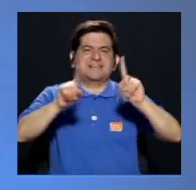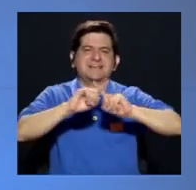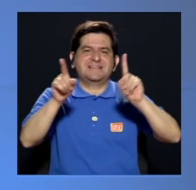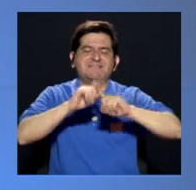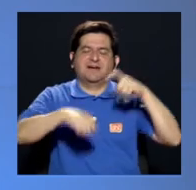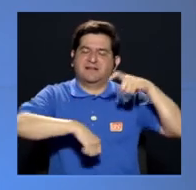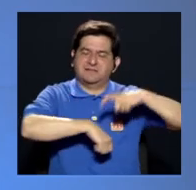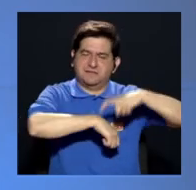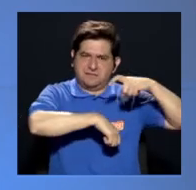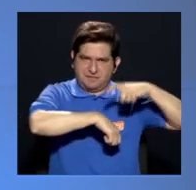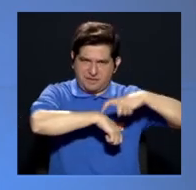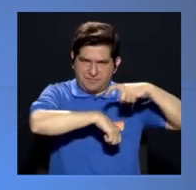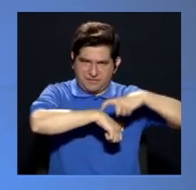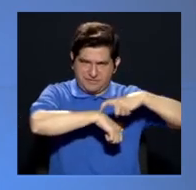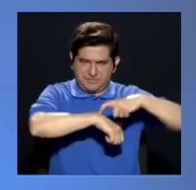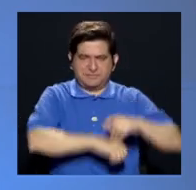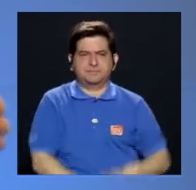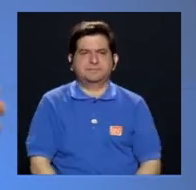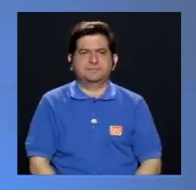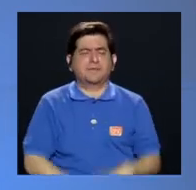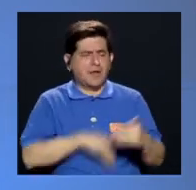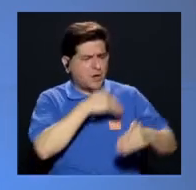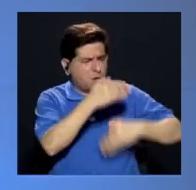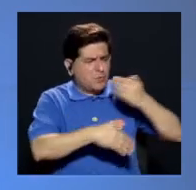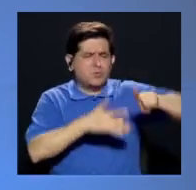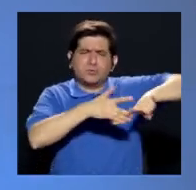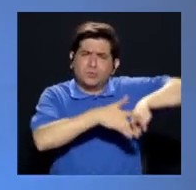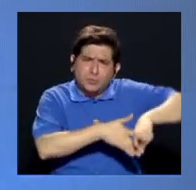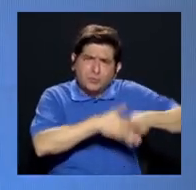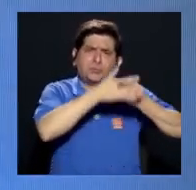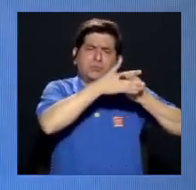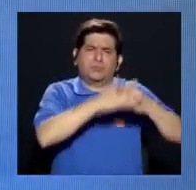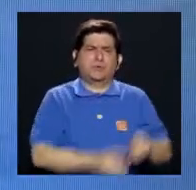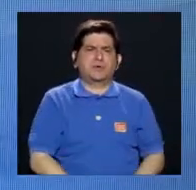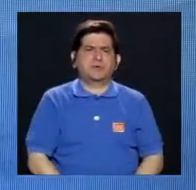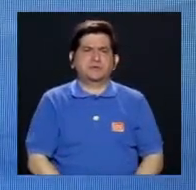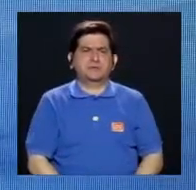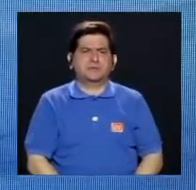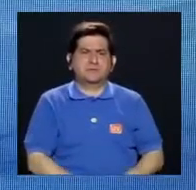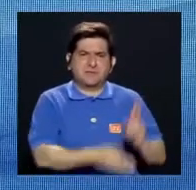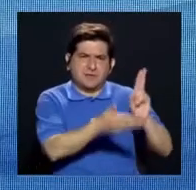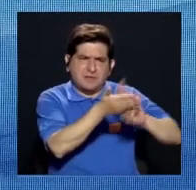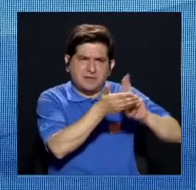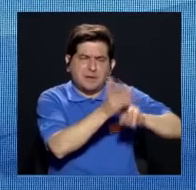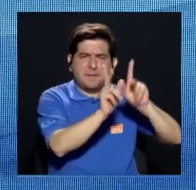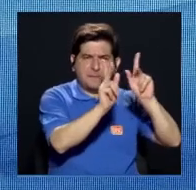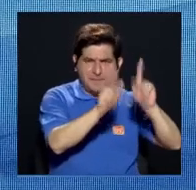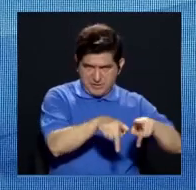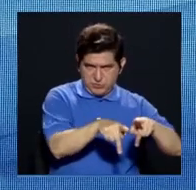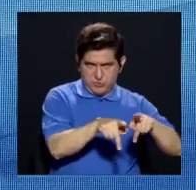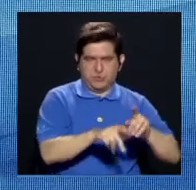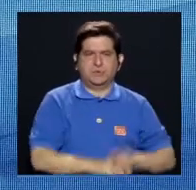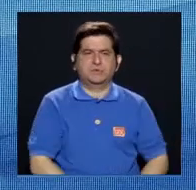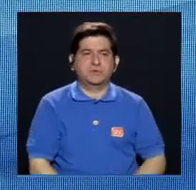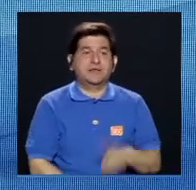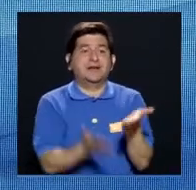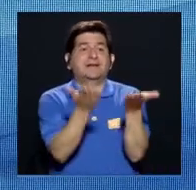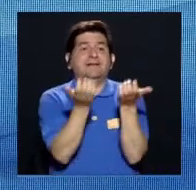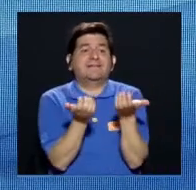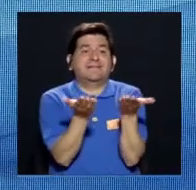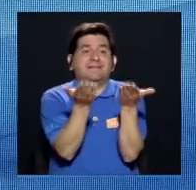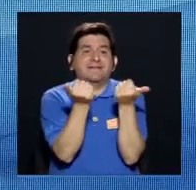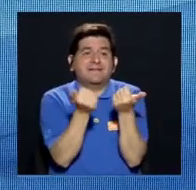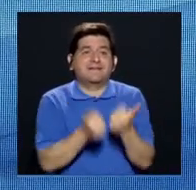diferentes etapas. Proceso que se inicia con la inscripción de las personas que